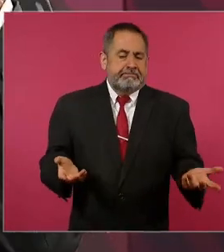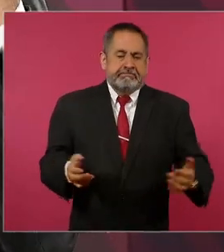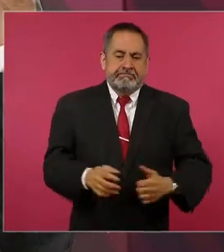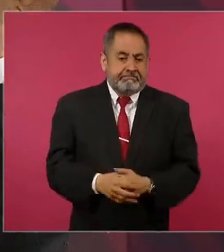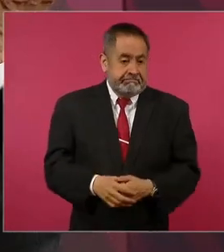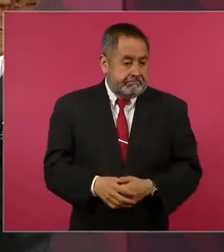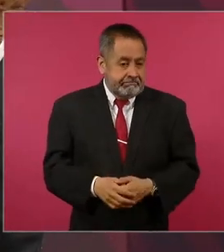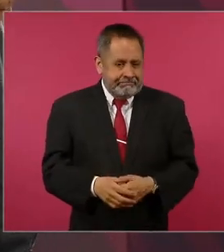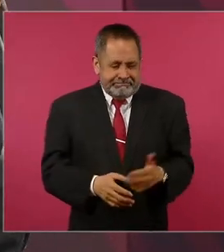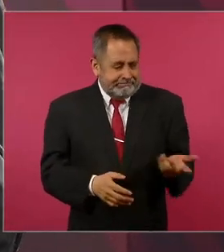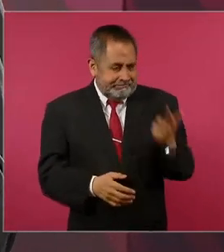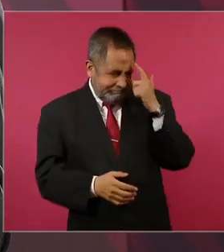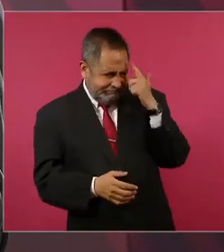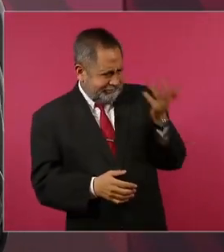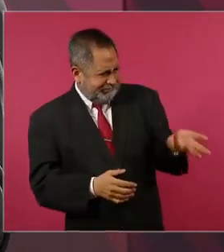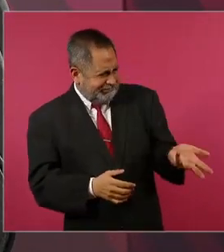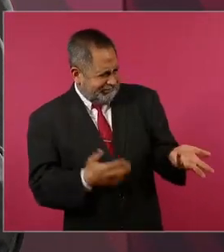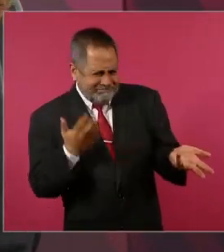sé,